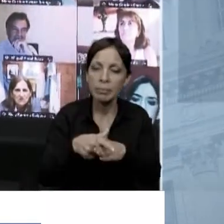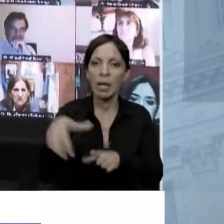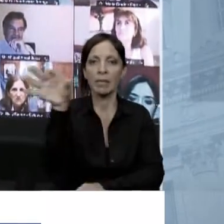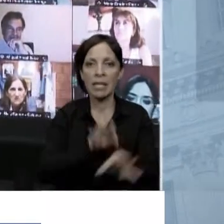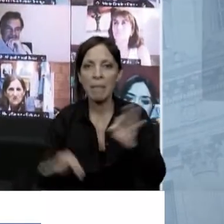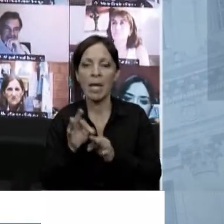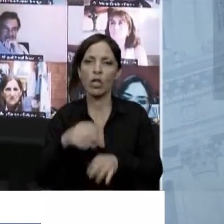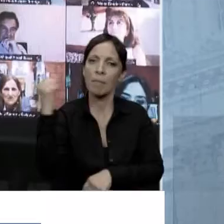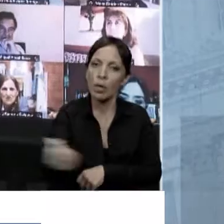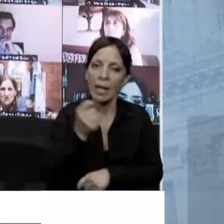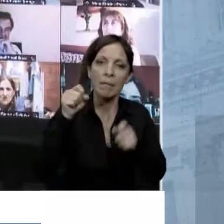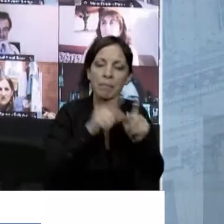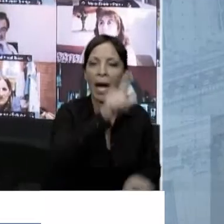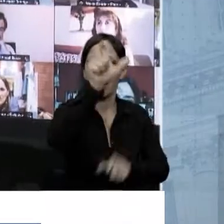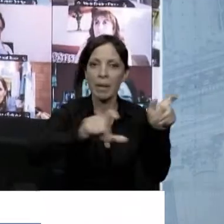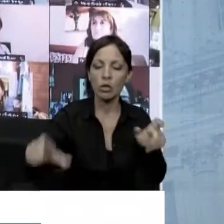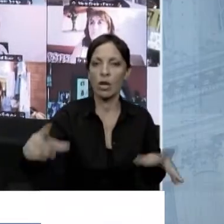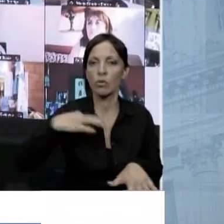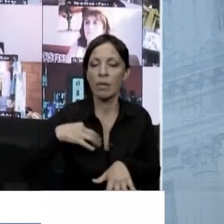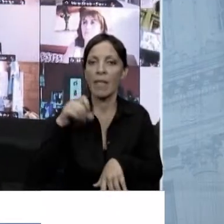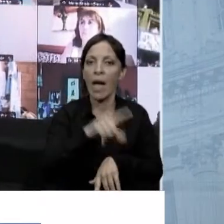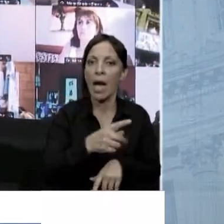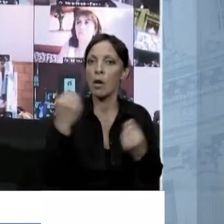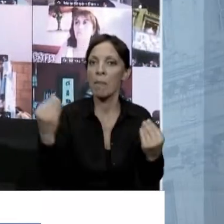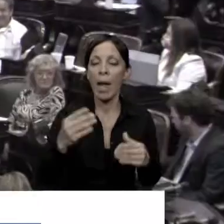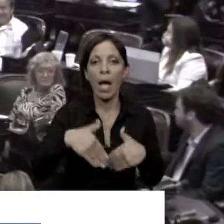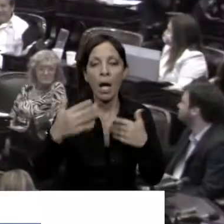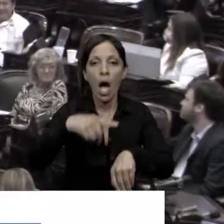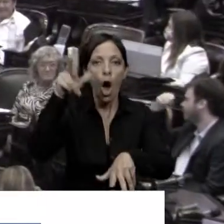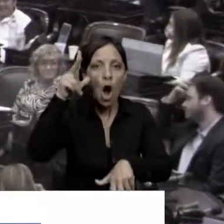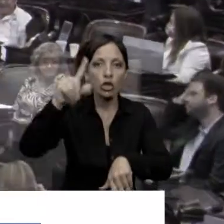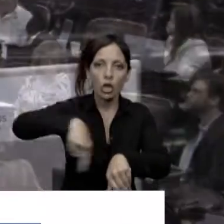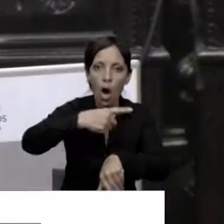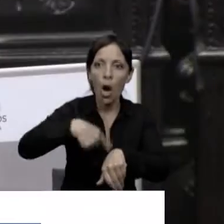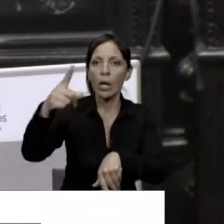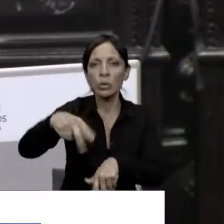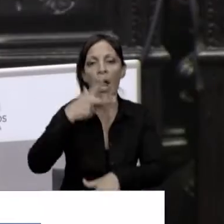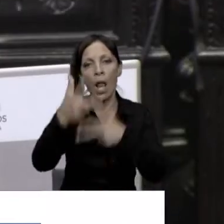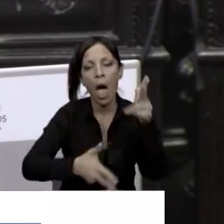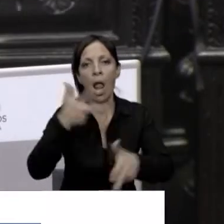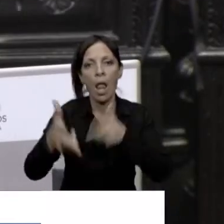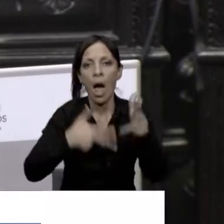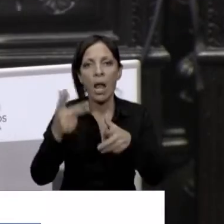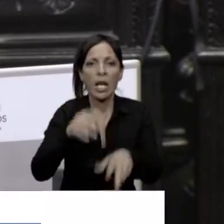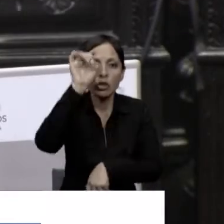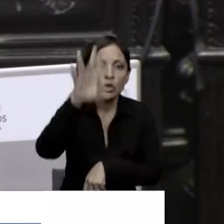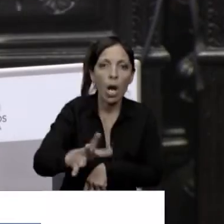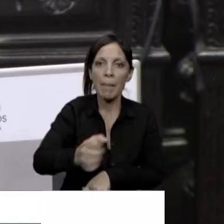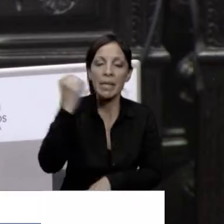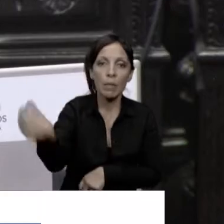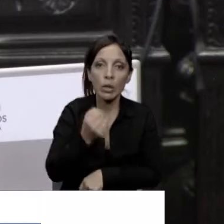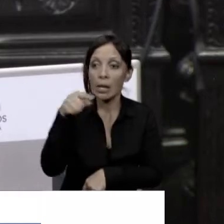que importan a la ciudadanía para pasarse más de 8 horas diciendo cosas que solo le importan